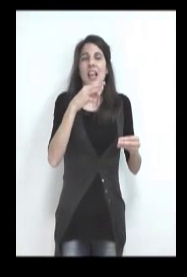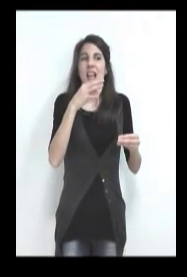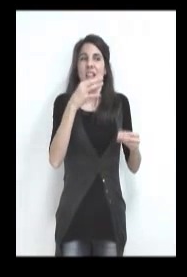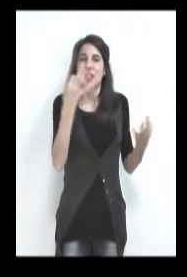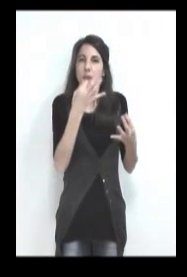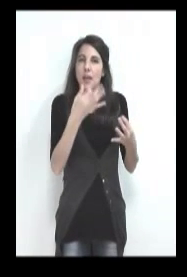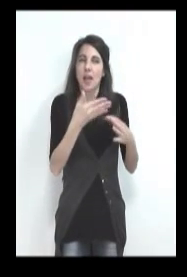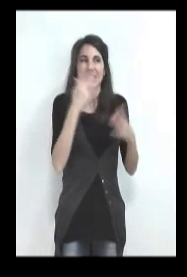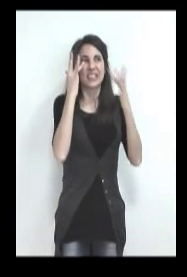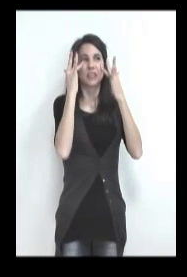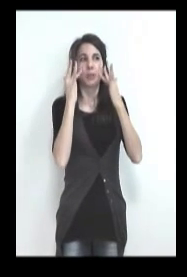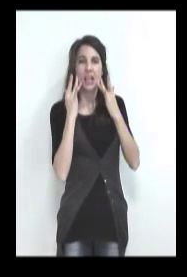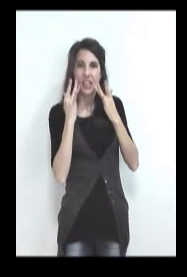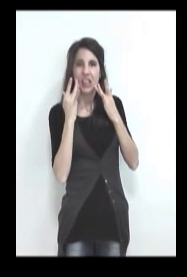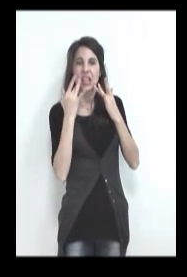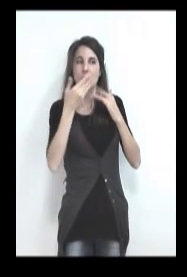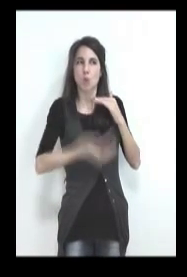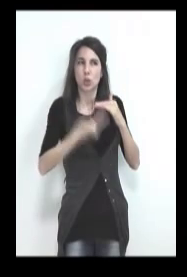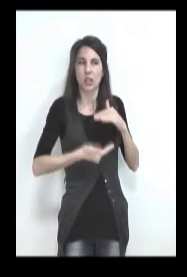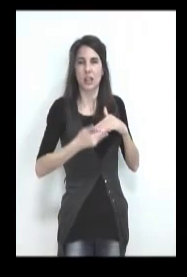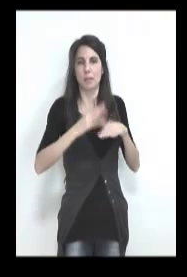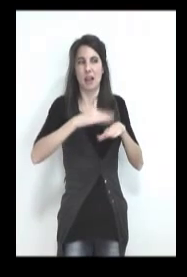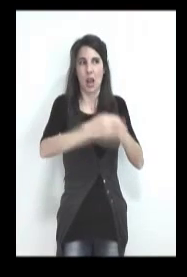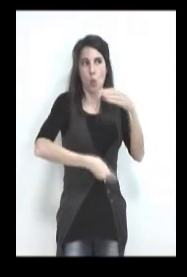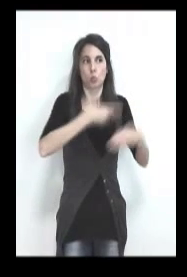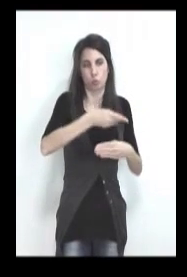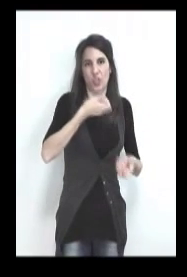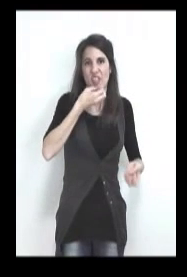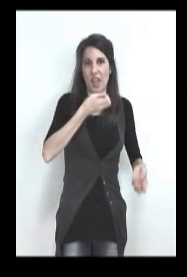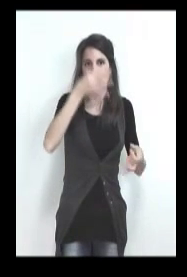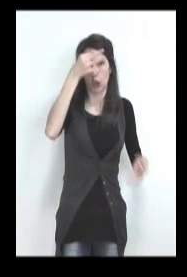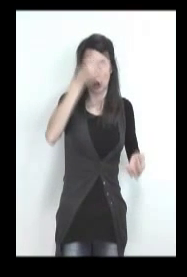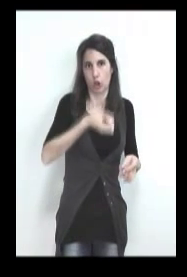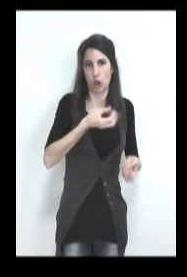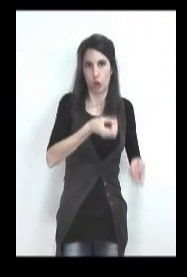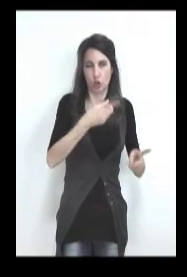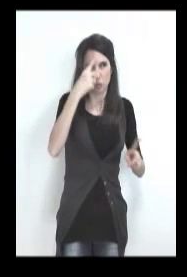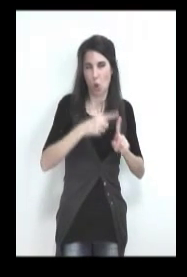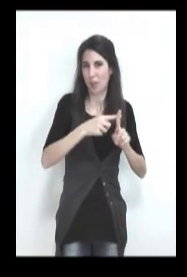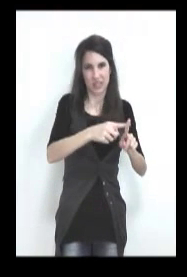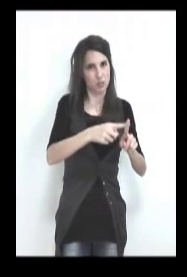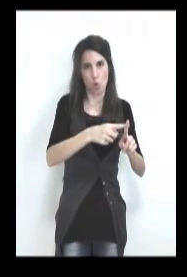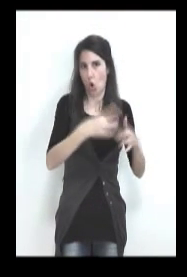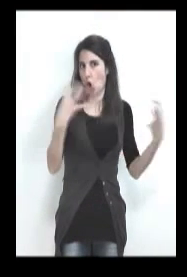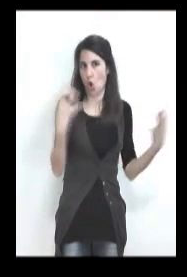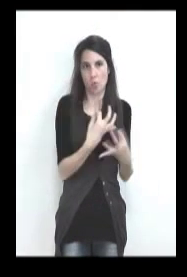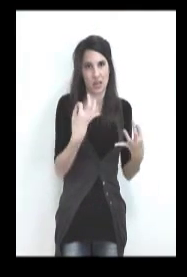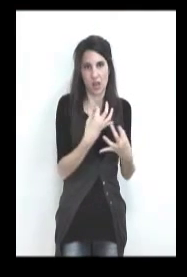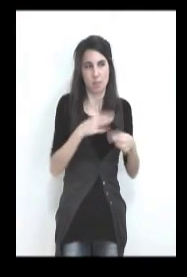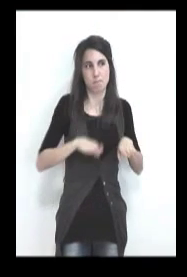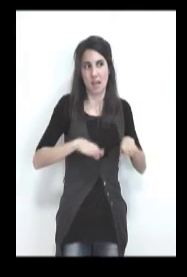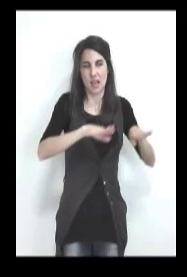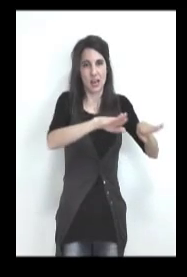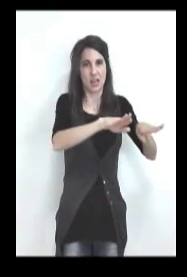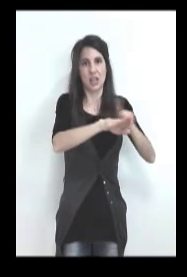transparencia como un adjetivo obligado y paralelo y conjunto con todos